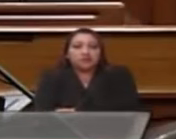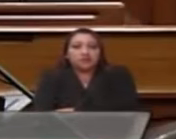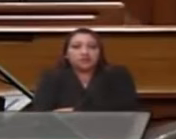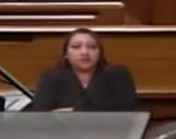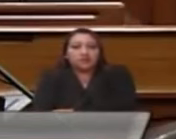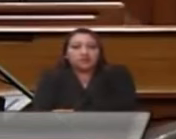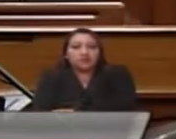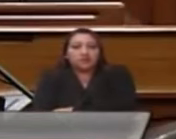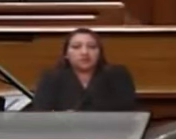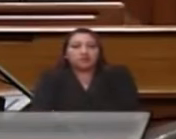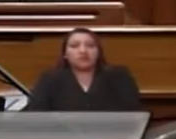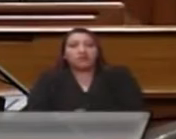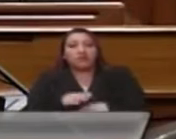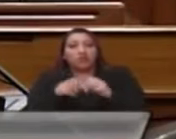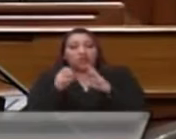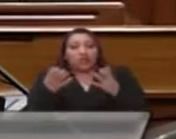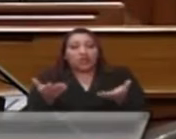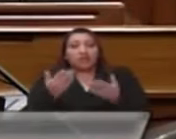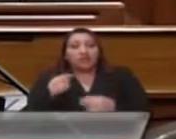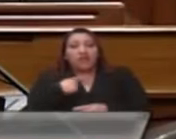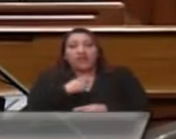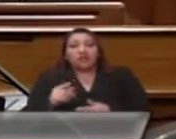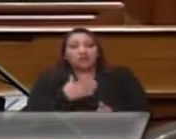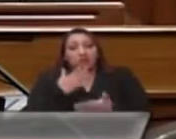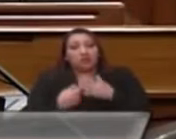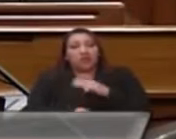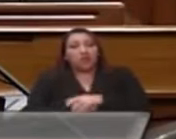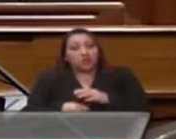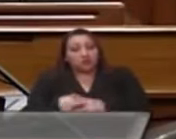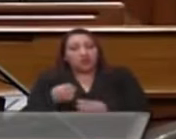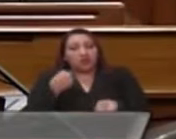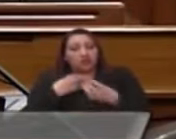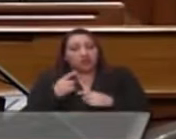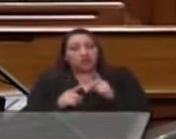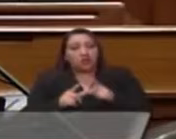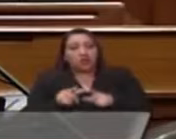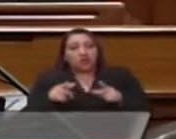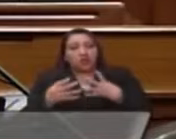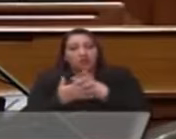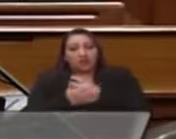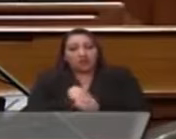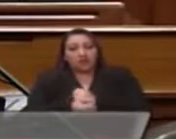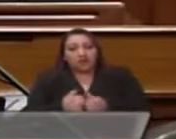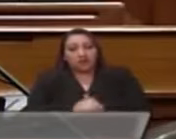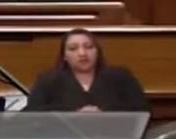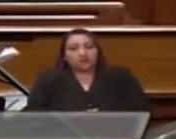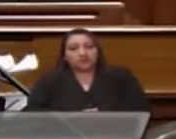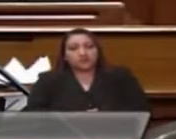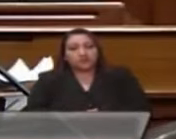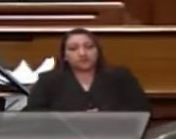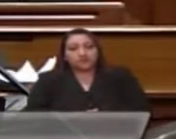Asimismo, todos los días recibimos denuncias de actos de corrupción en establecimientos penitenciarios.